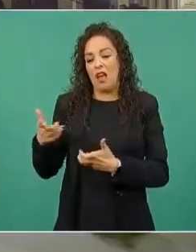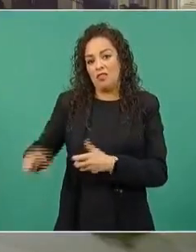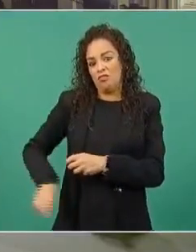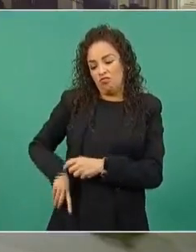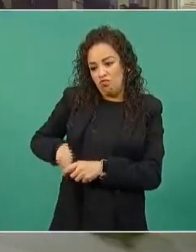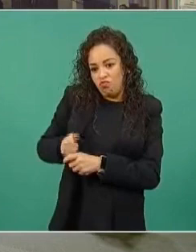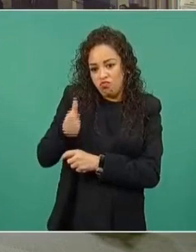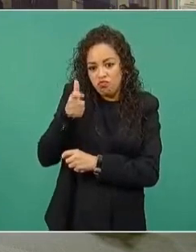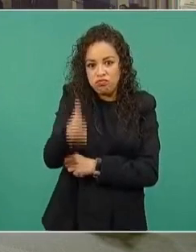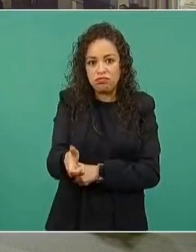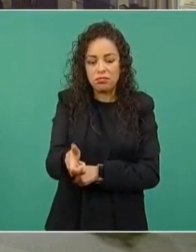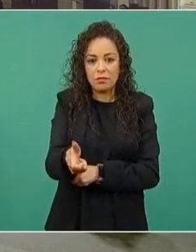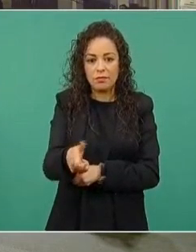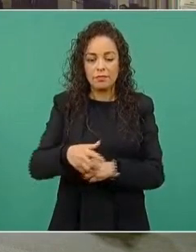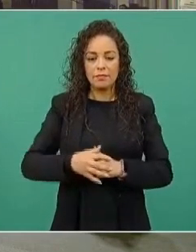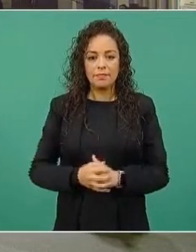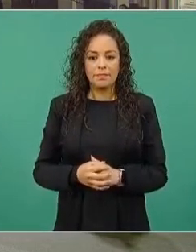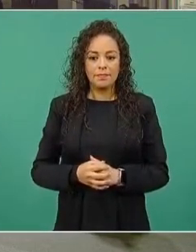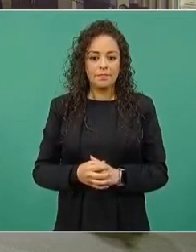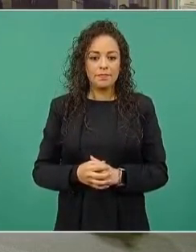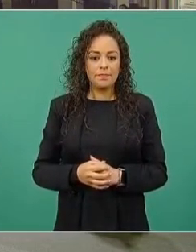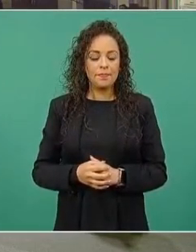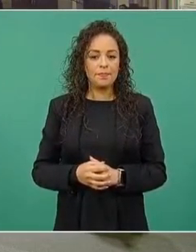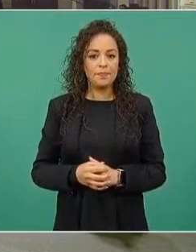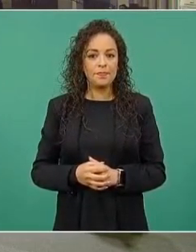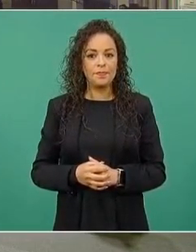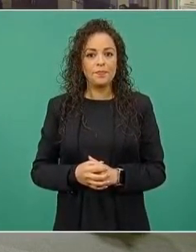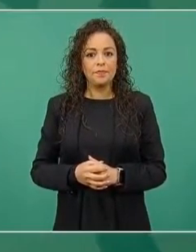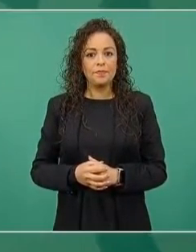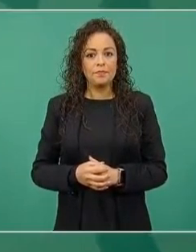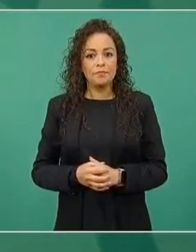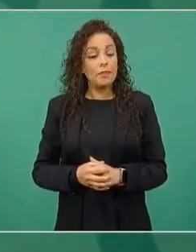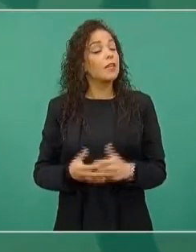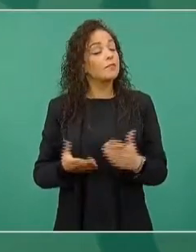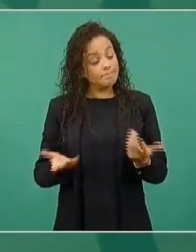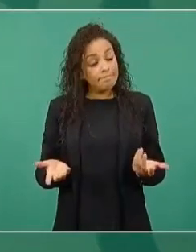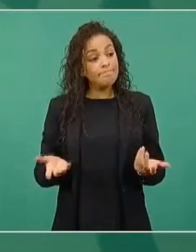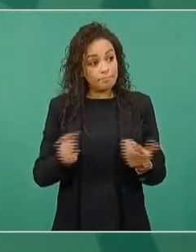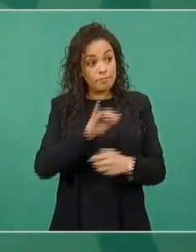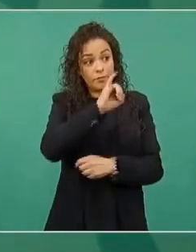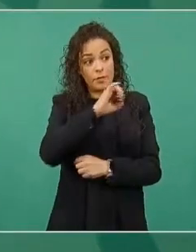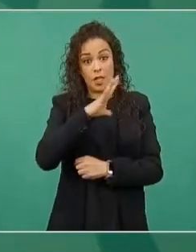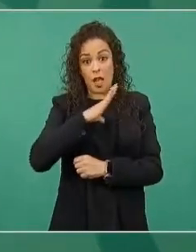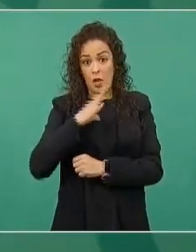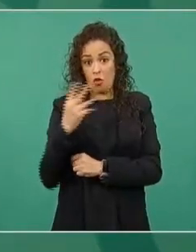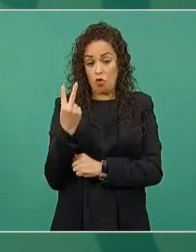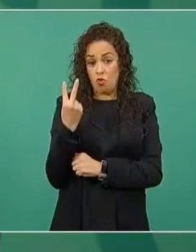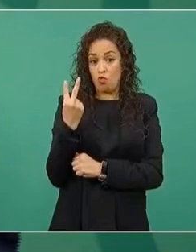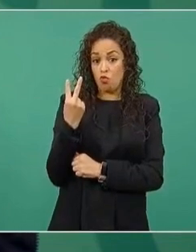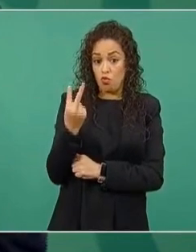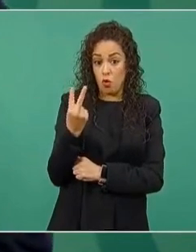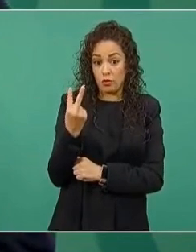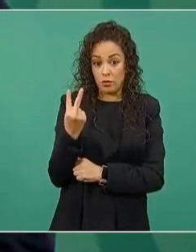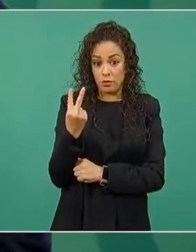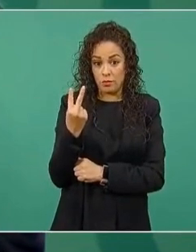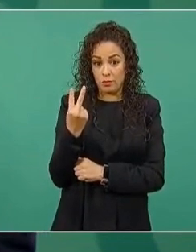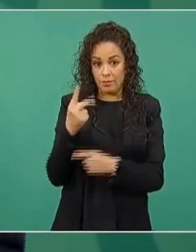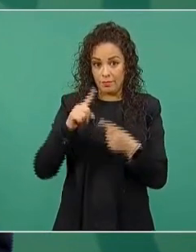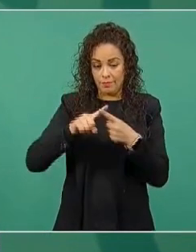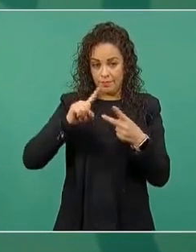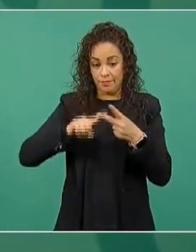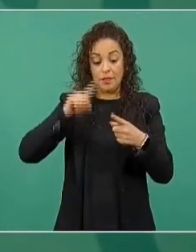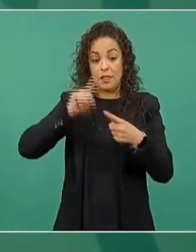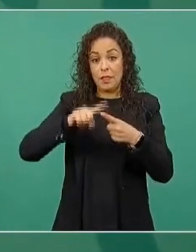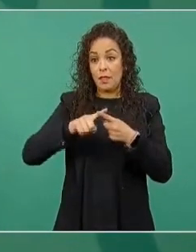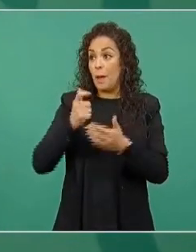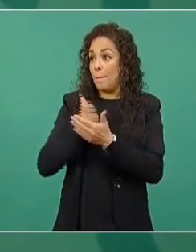Sí, están las dos opciones: el liquidar la deuda, se tienen